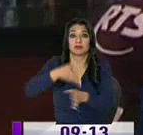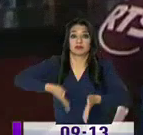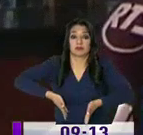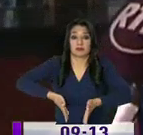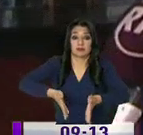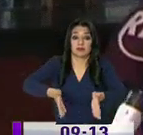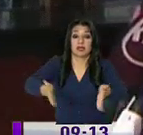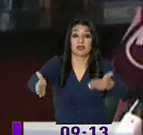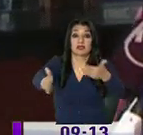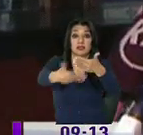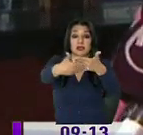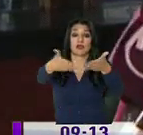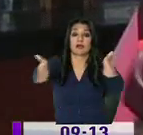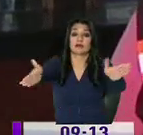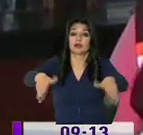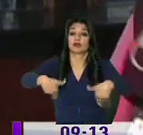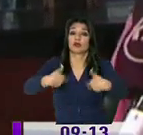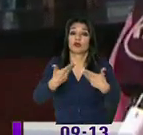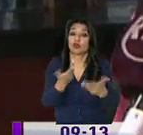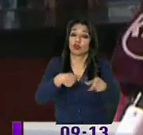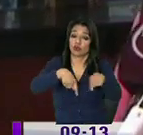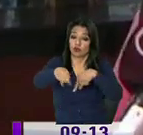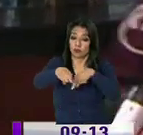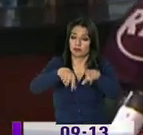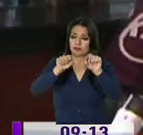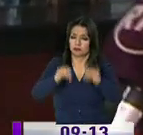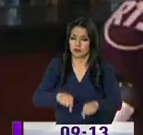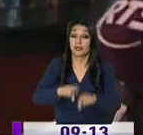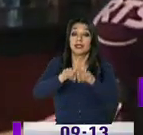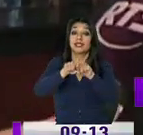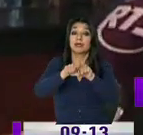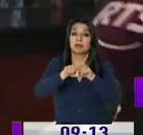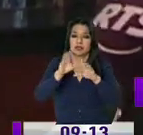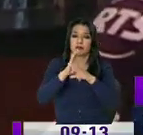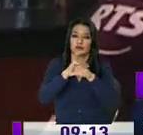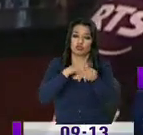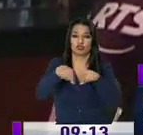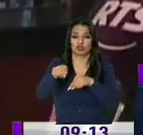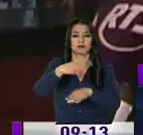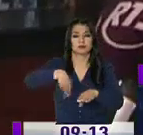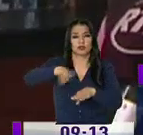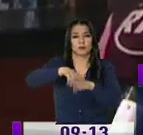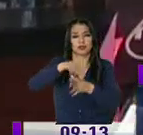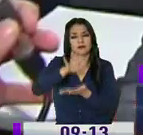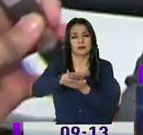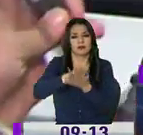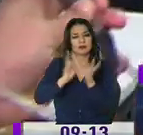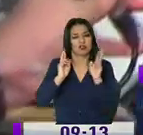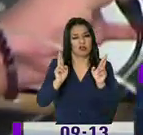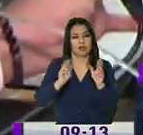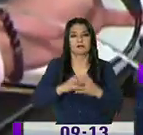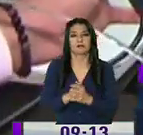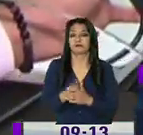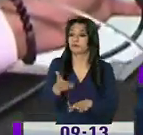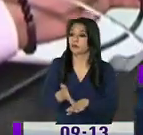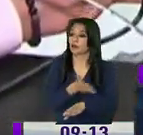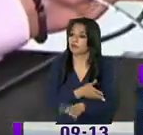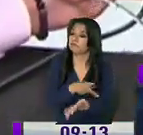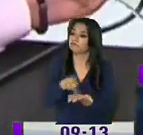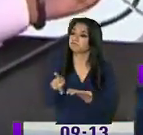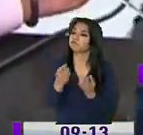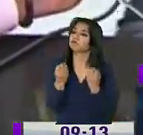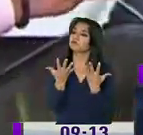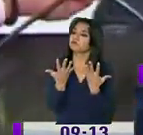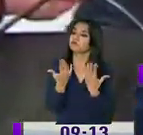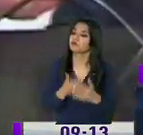estén abiertas y disponibles al tránsito, para que esto se normalice, que es lo que todos esperamos. ¿Antes cuánto cobraban por el pasaje y